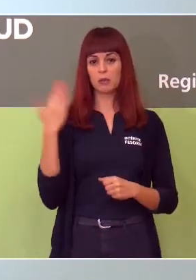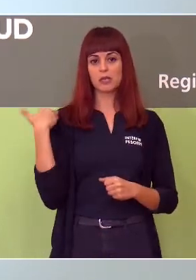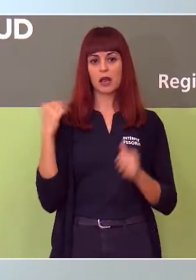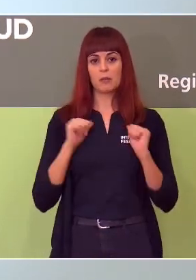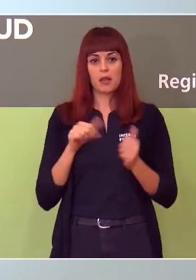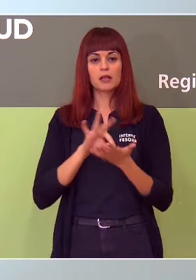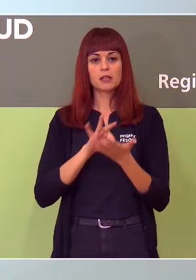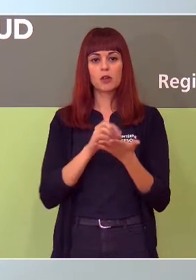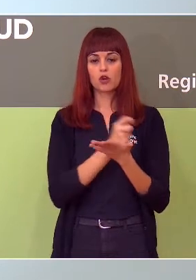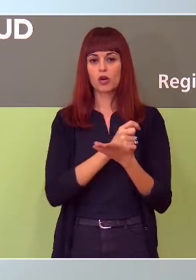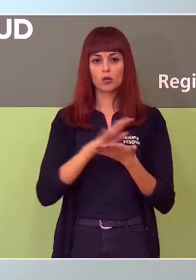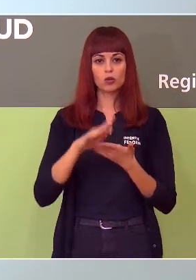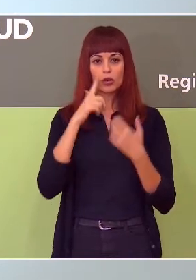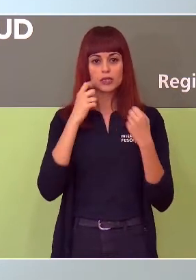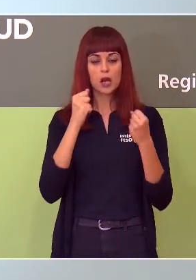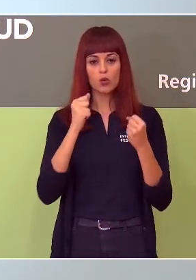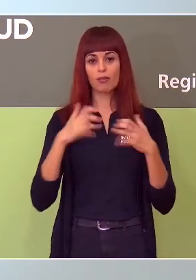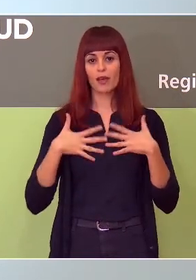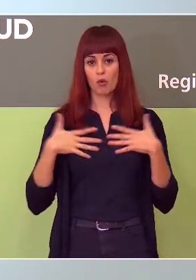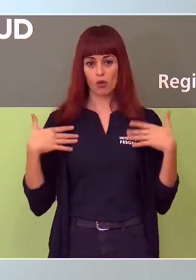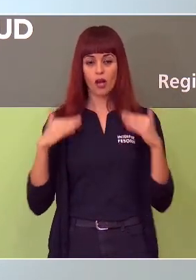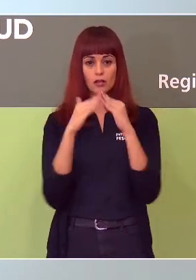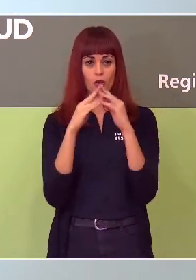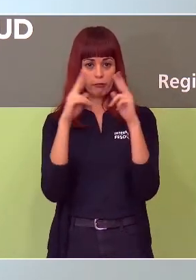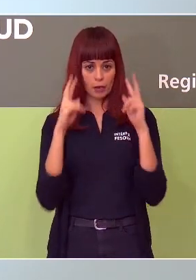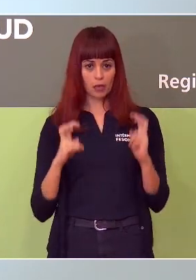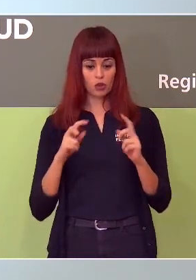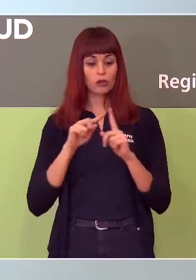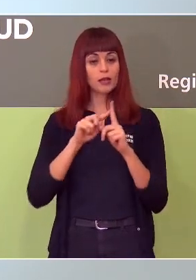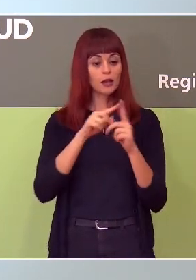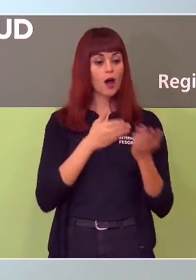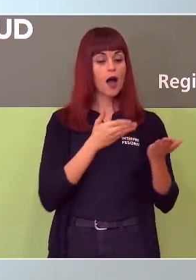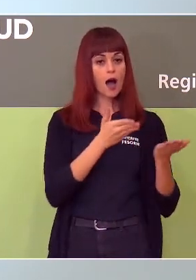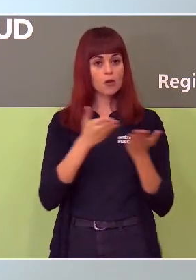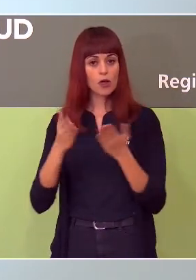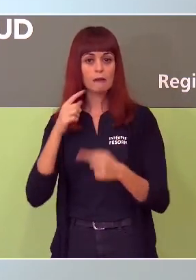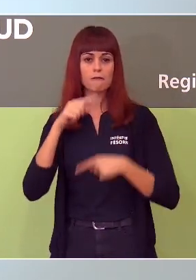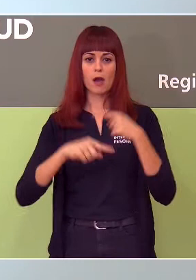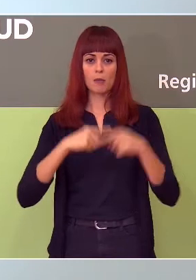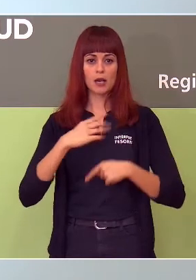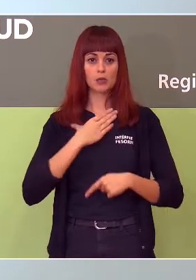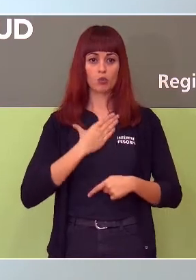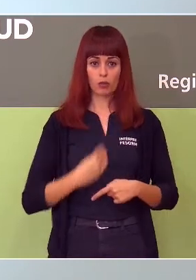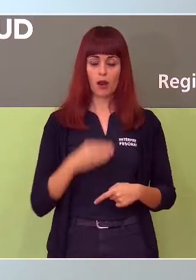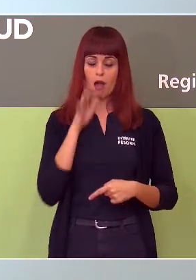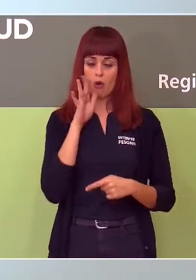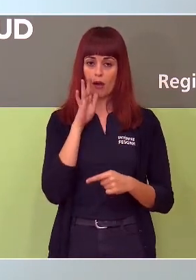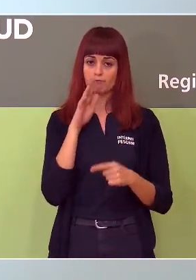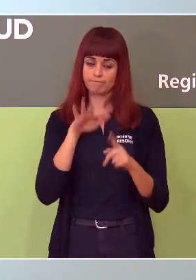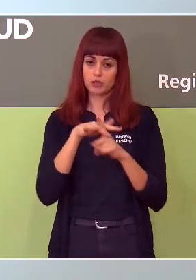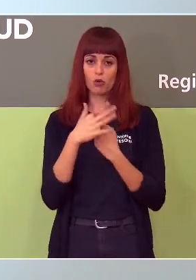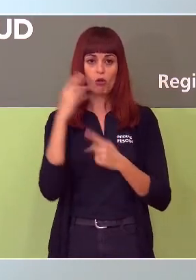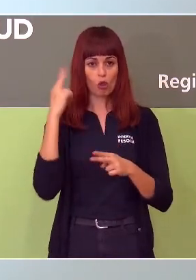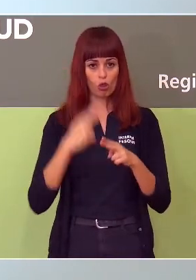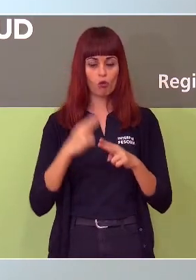servicio gratuito de salud emocional y confinamiento dirigido a ayudar a familias murcianas que estén pasando por este duro trance. A día de